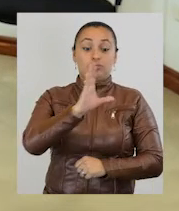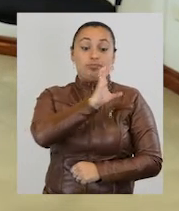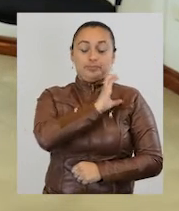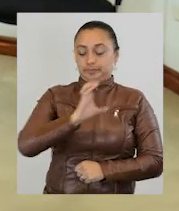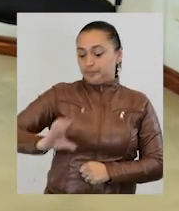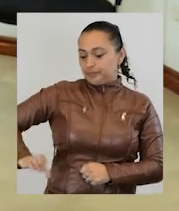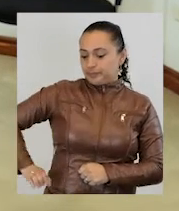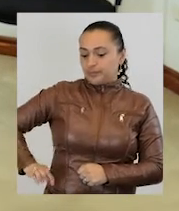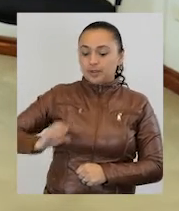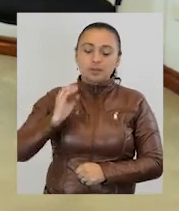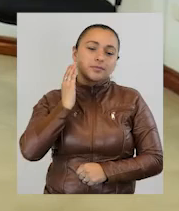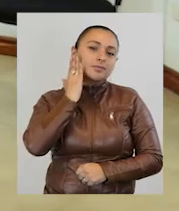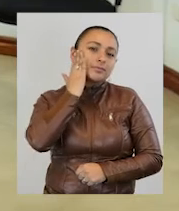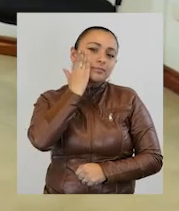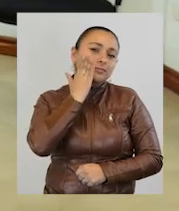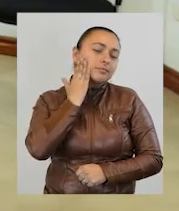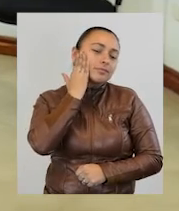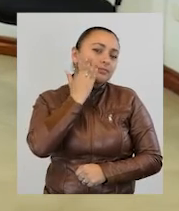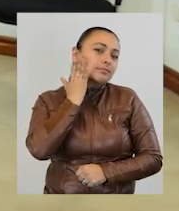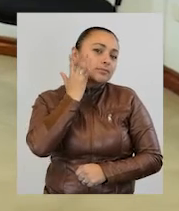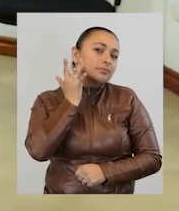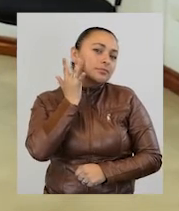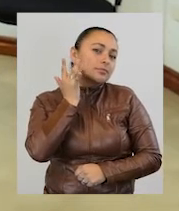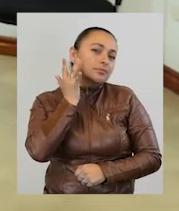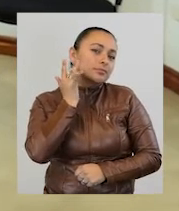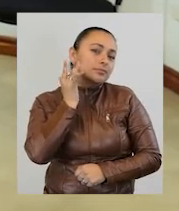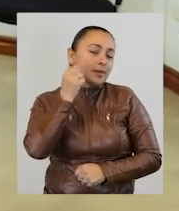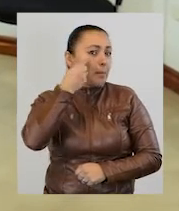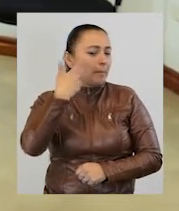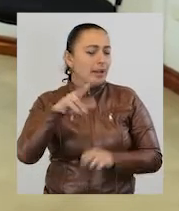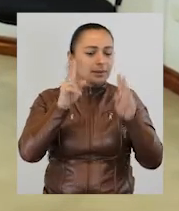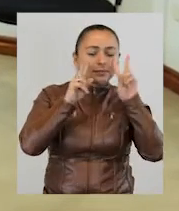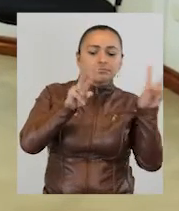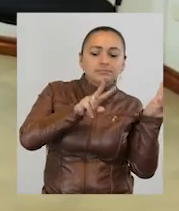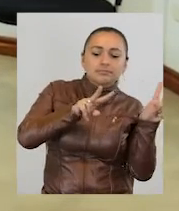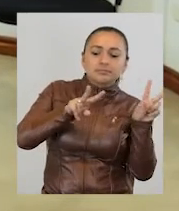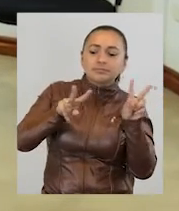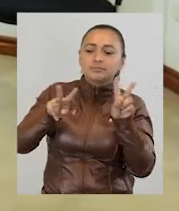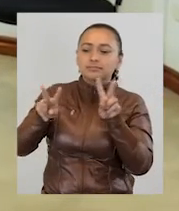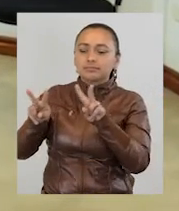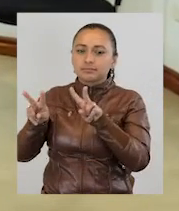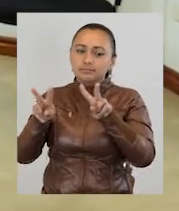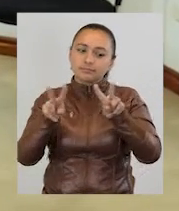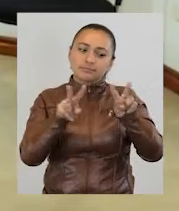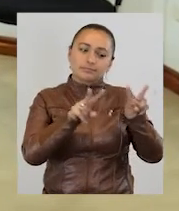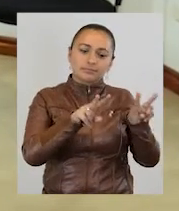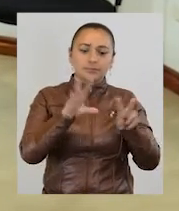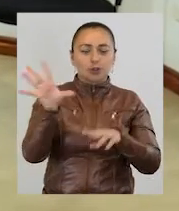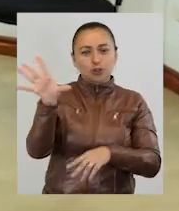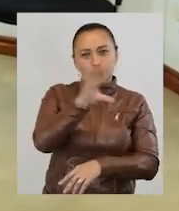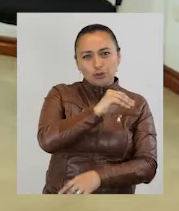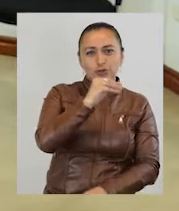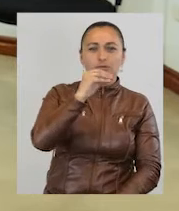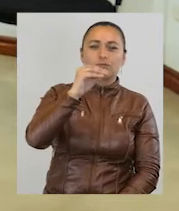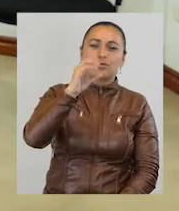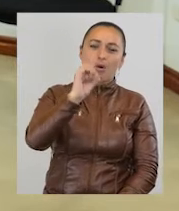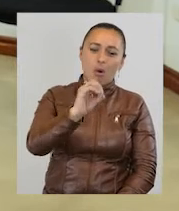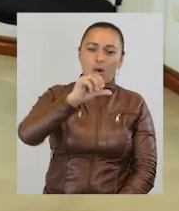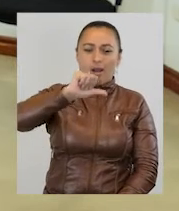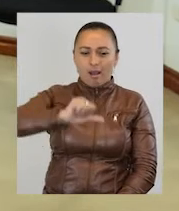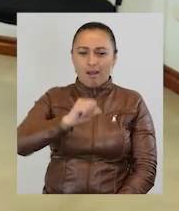El Cristo, con su rostro negro, parece mirar a cada persona, niño,